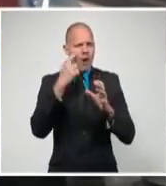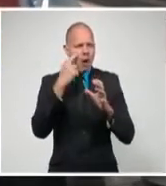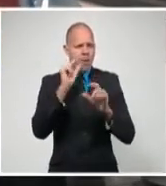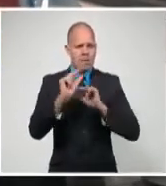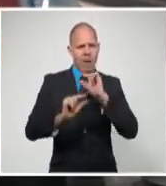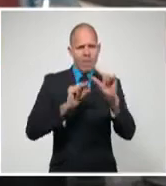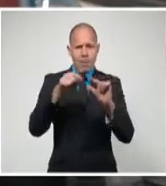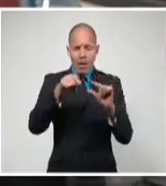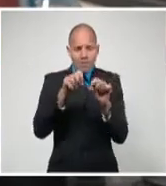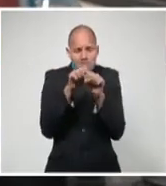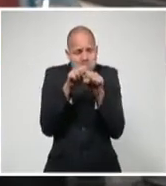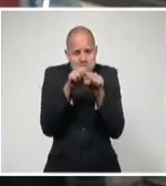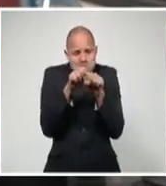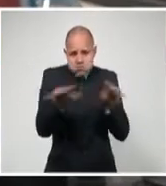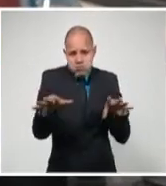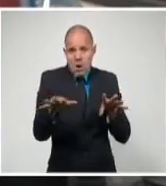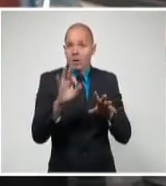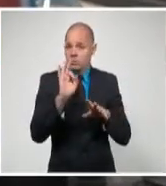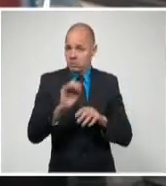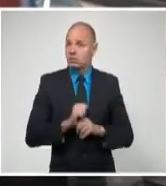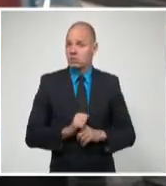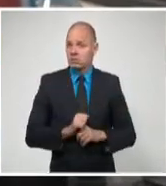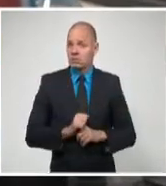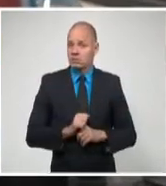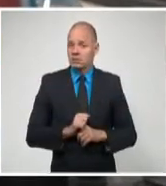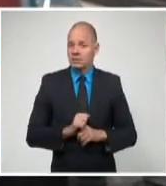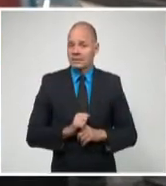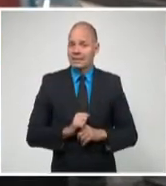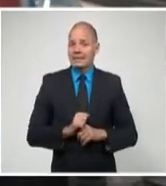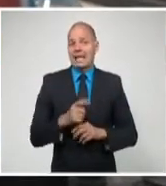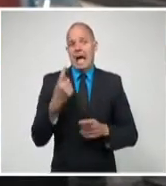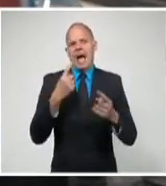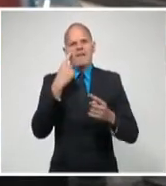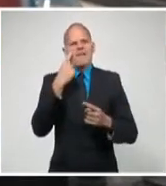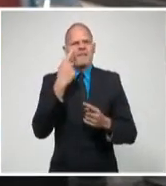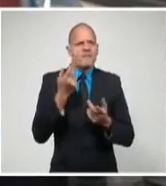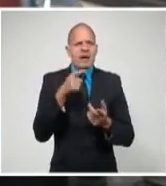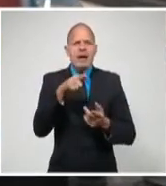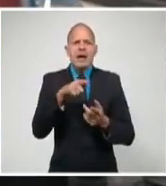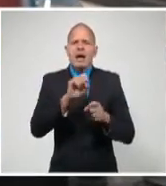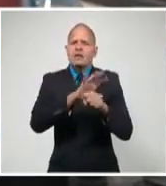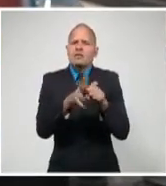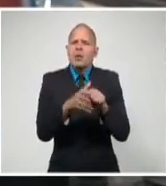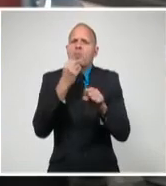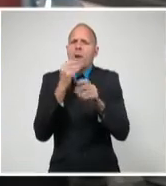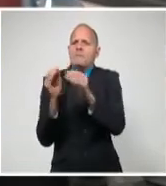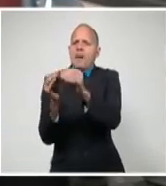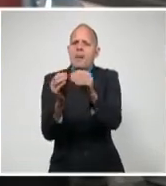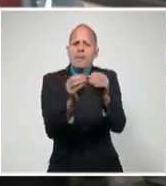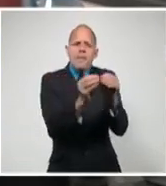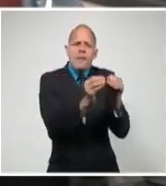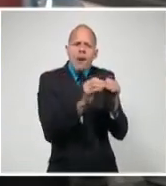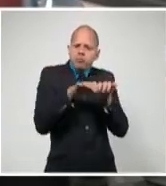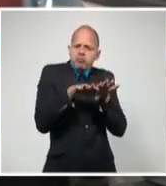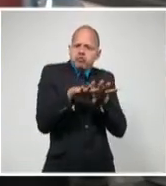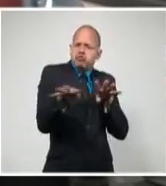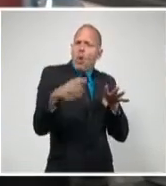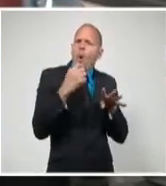propagación muy rápida y justamente para poder propagarse tan rápido tiene que exponer